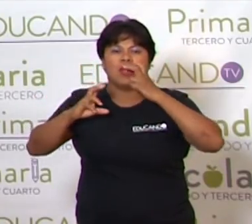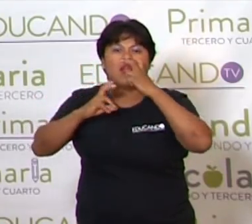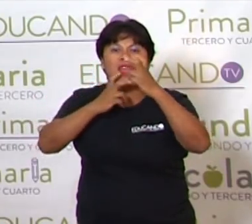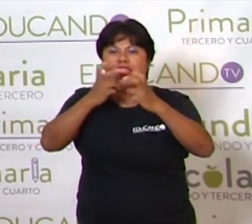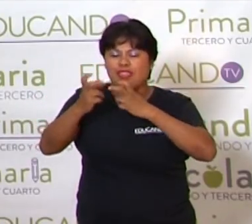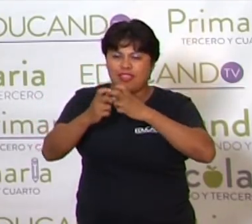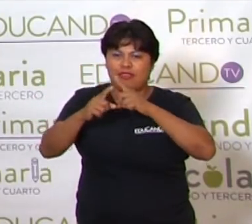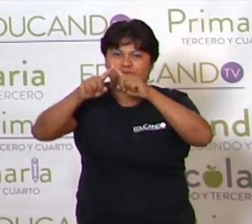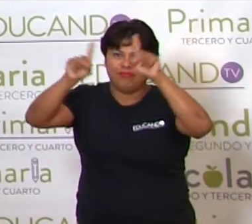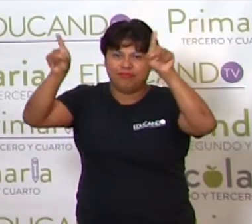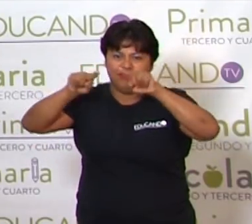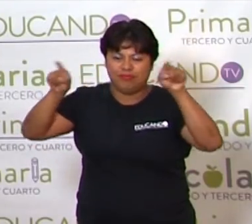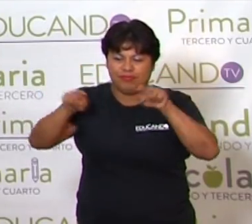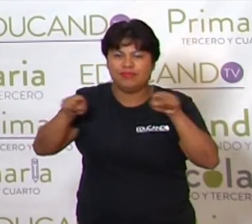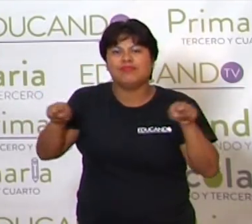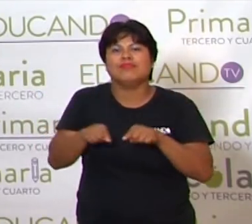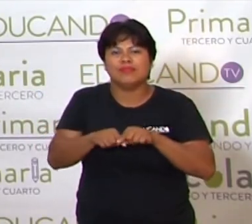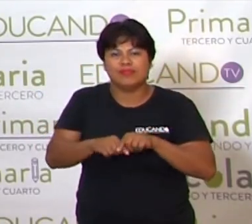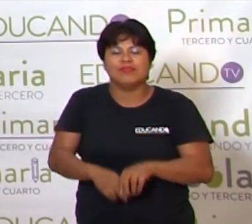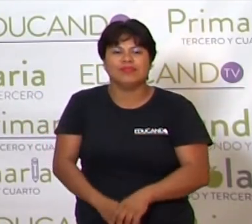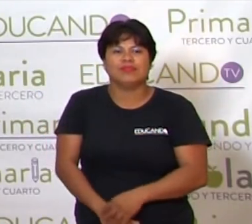grito.